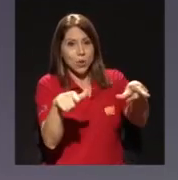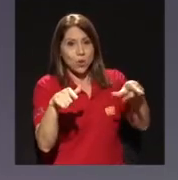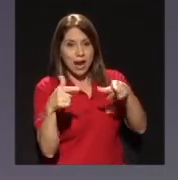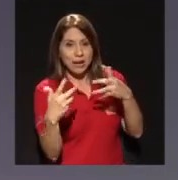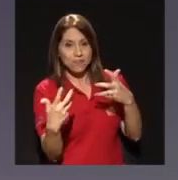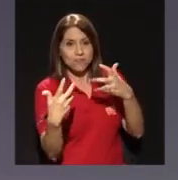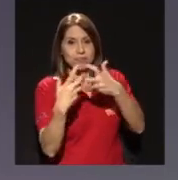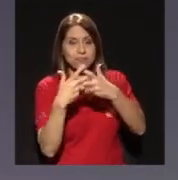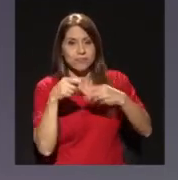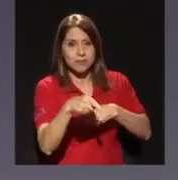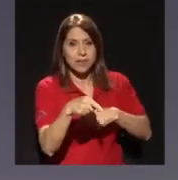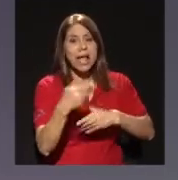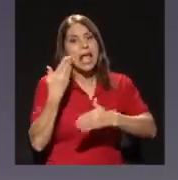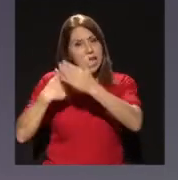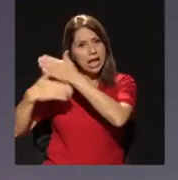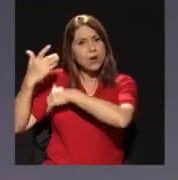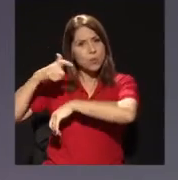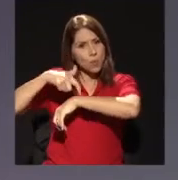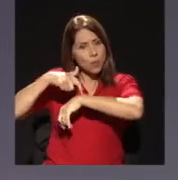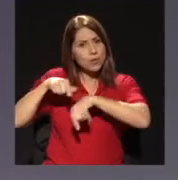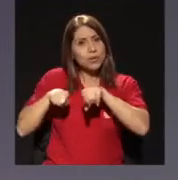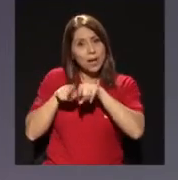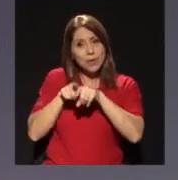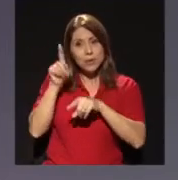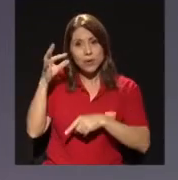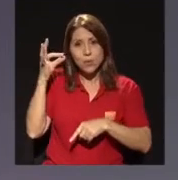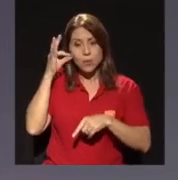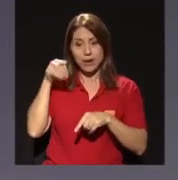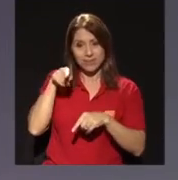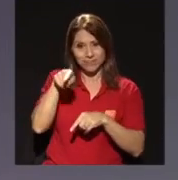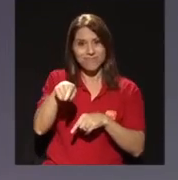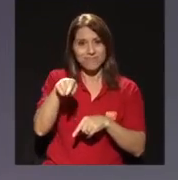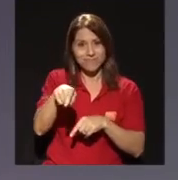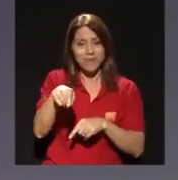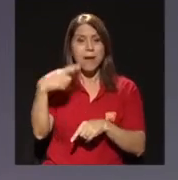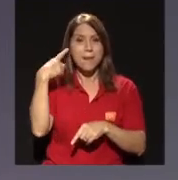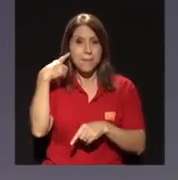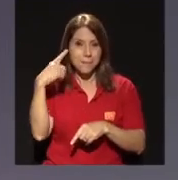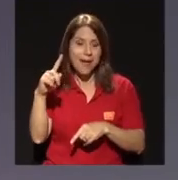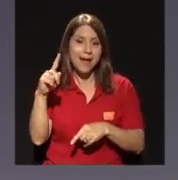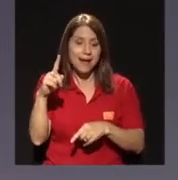mujer en algún momento también operando el remolcador para llevar